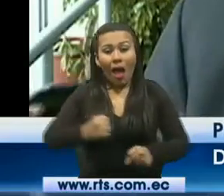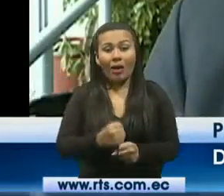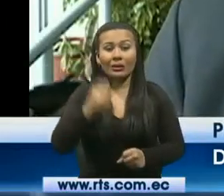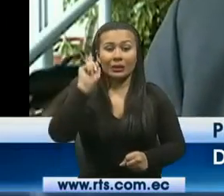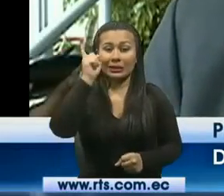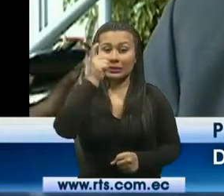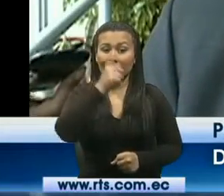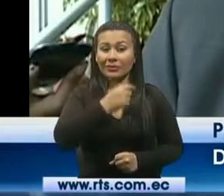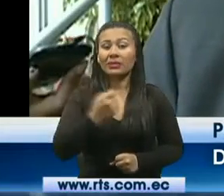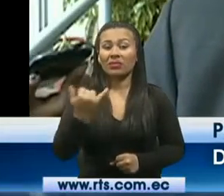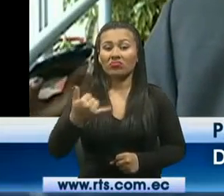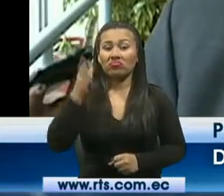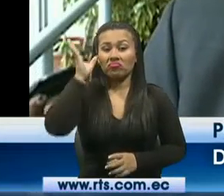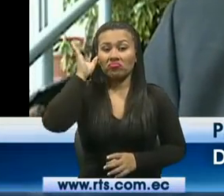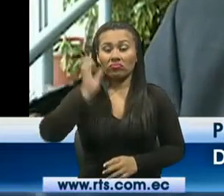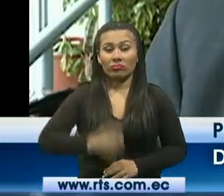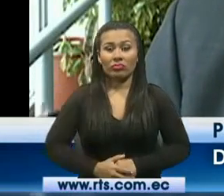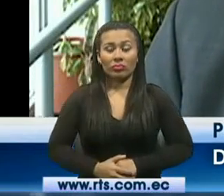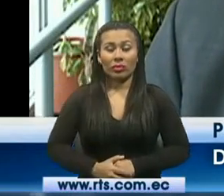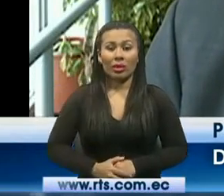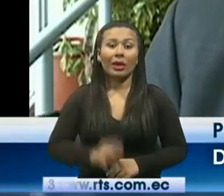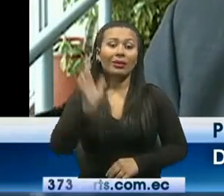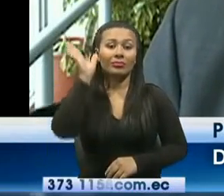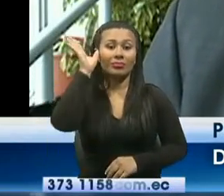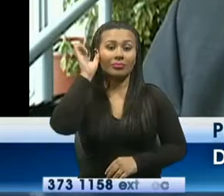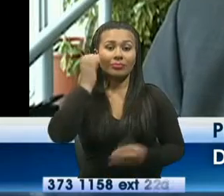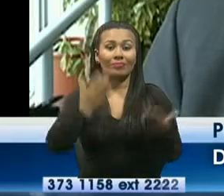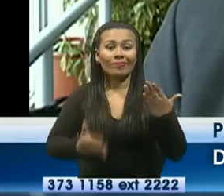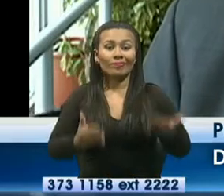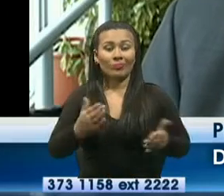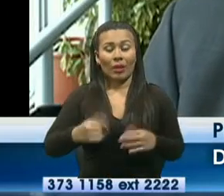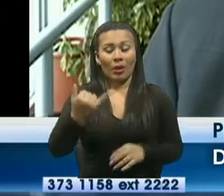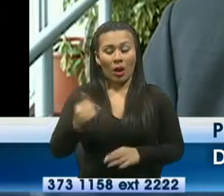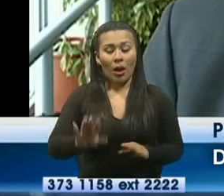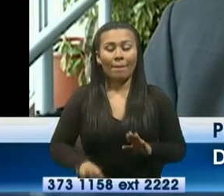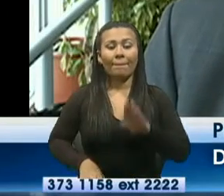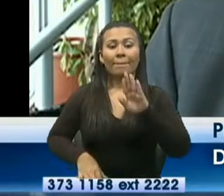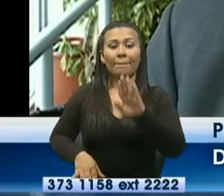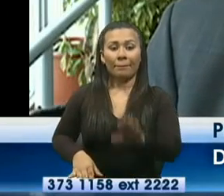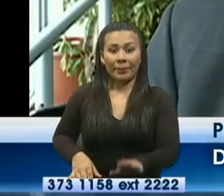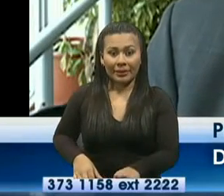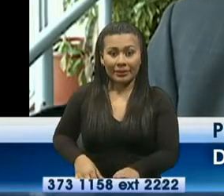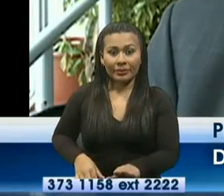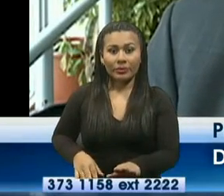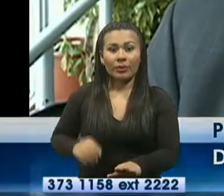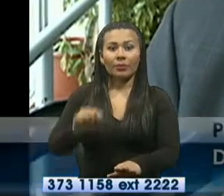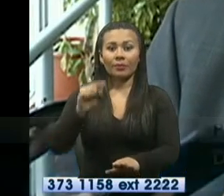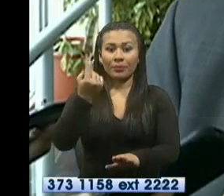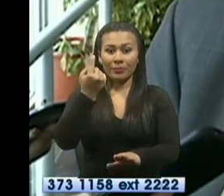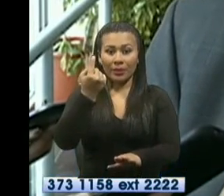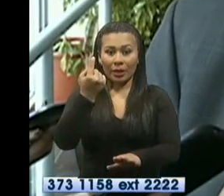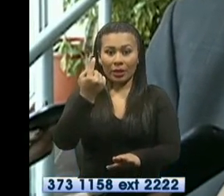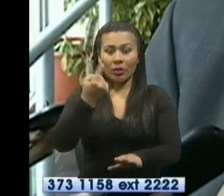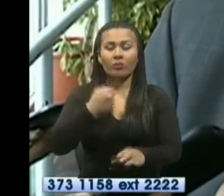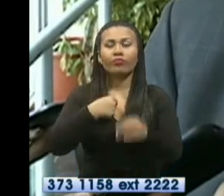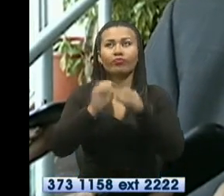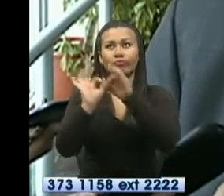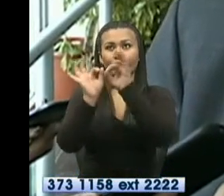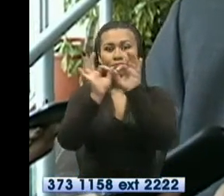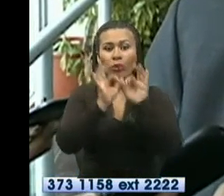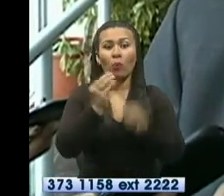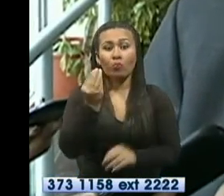difícil. Creo que esto puede ser el primer paso, pero no será un paso ni definitivo